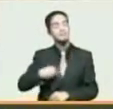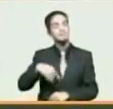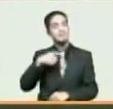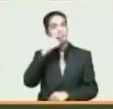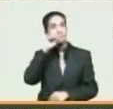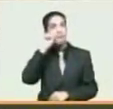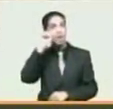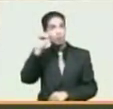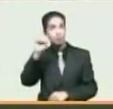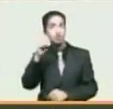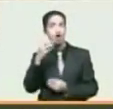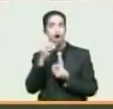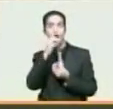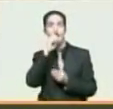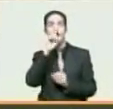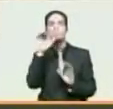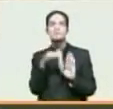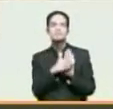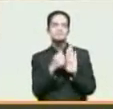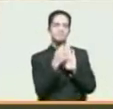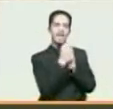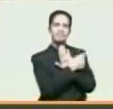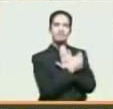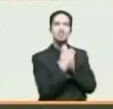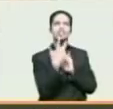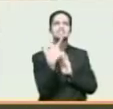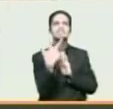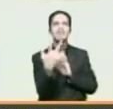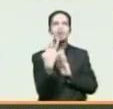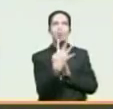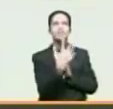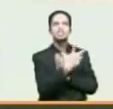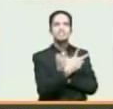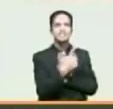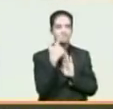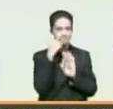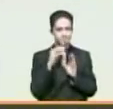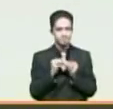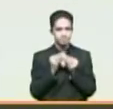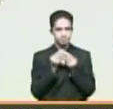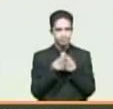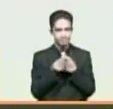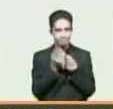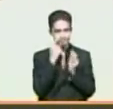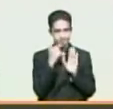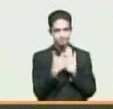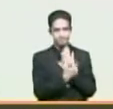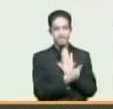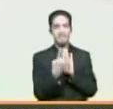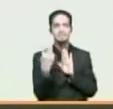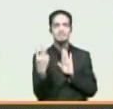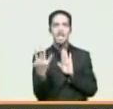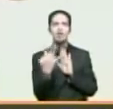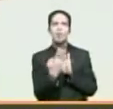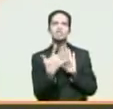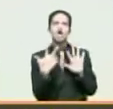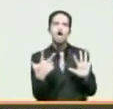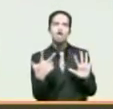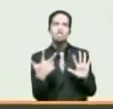constitución. Artículo 347 de la constitución, 348,